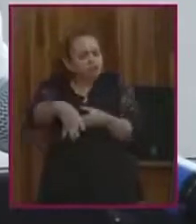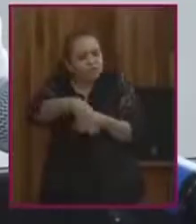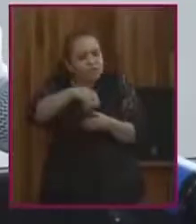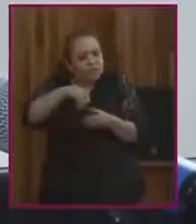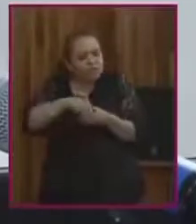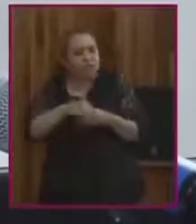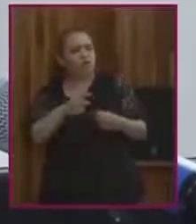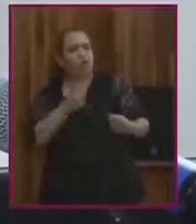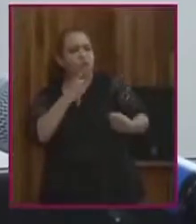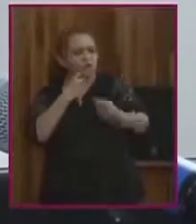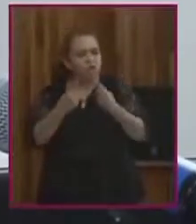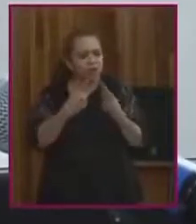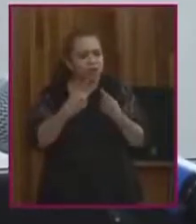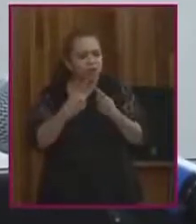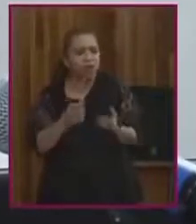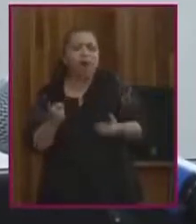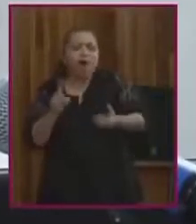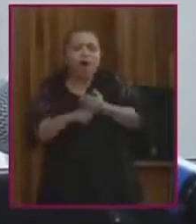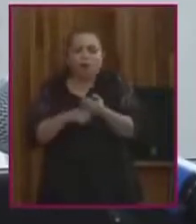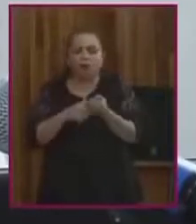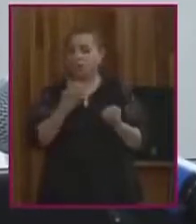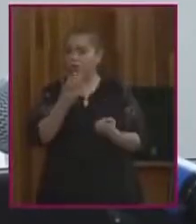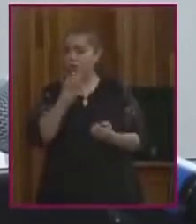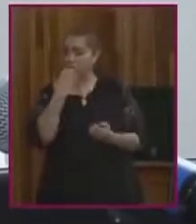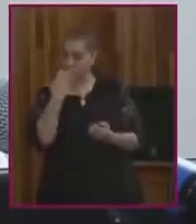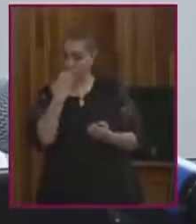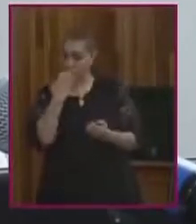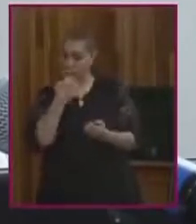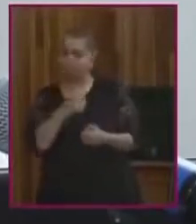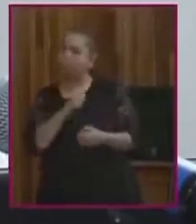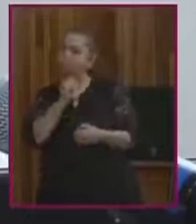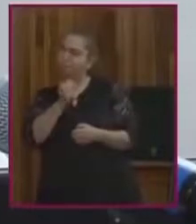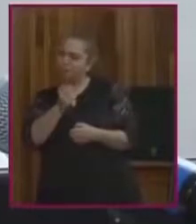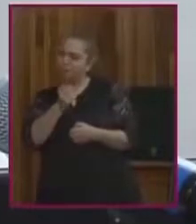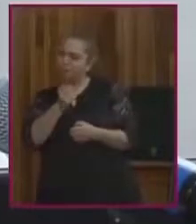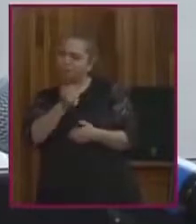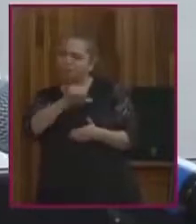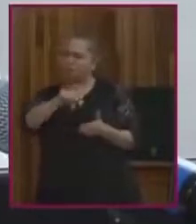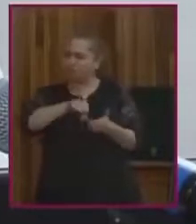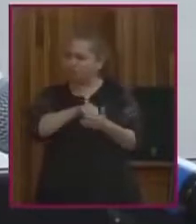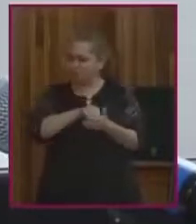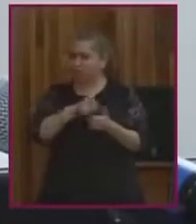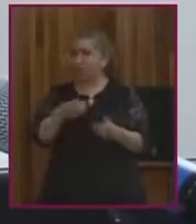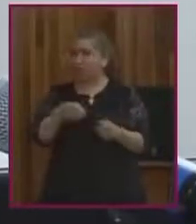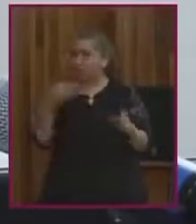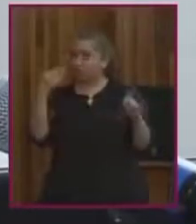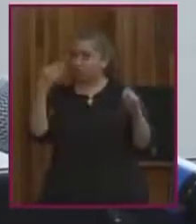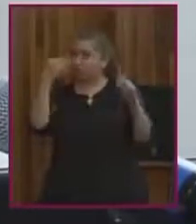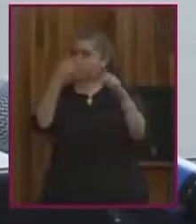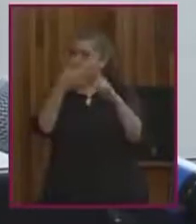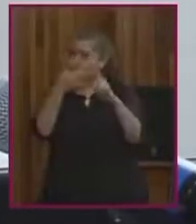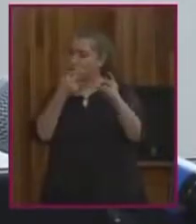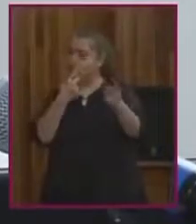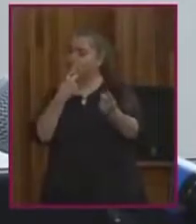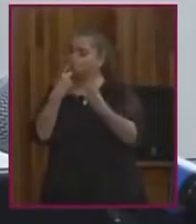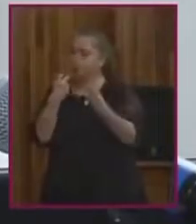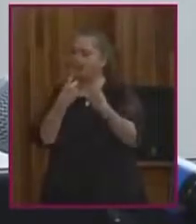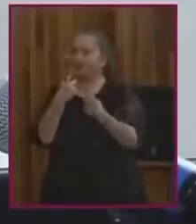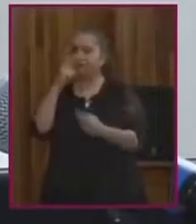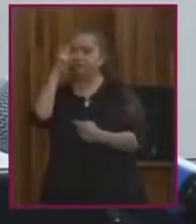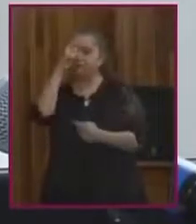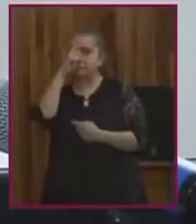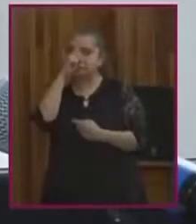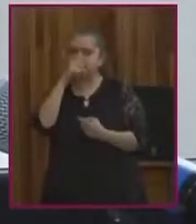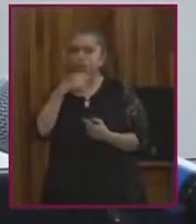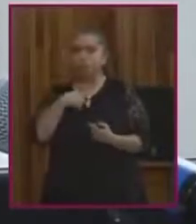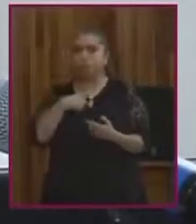una institución como es la escuela. Y este elemento central, estas formas de interlocución son difíciles. Estuve